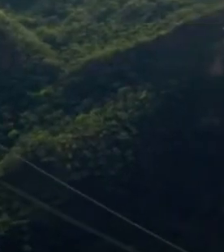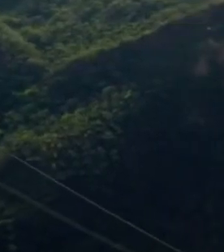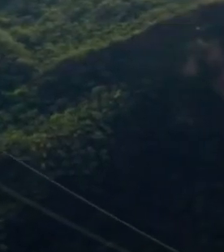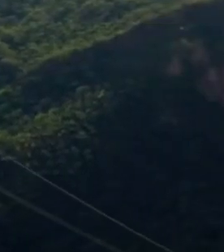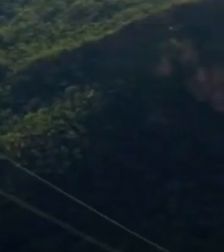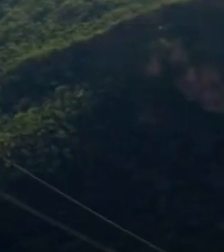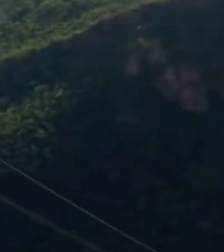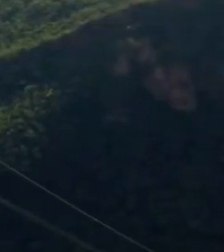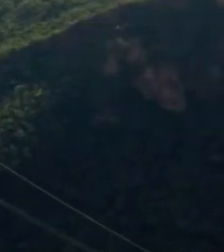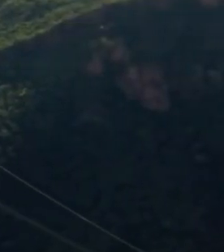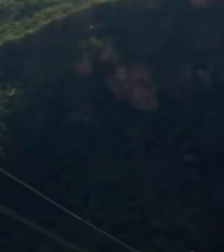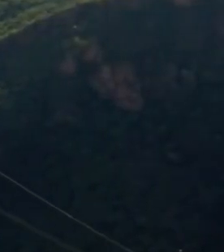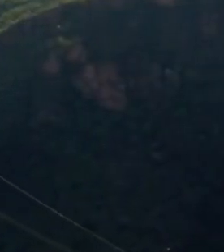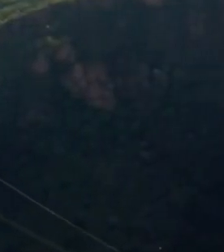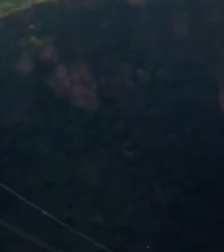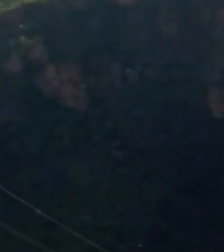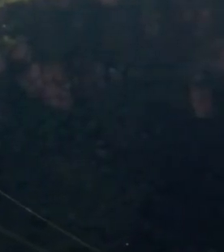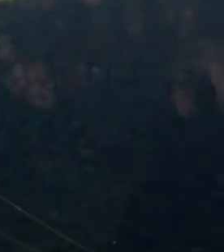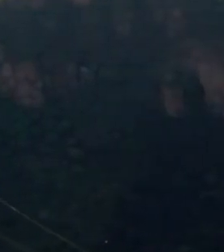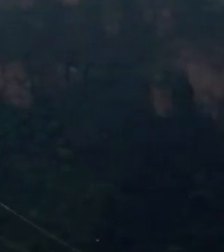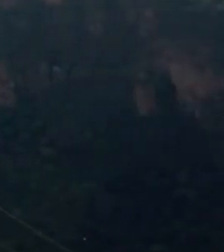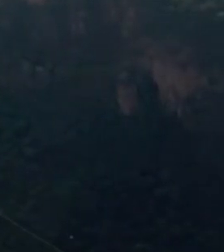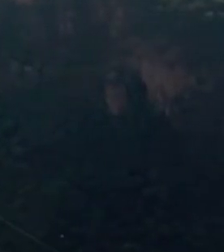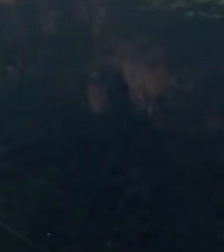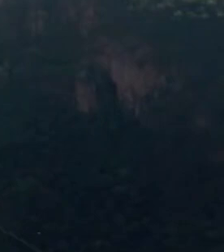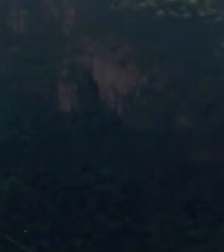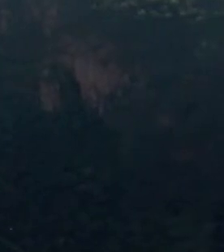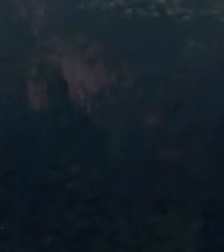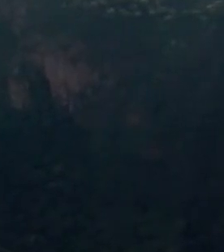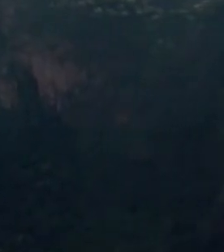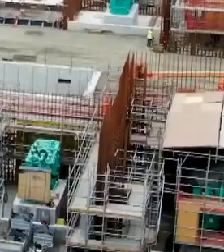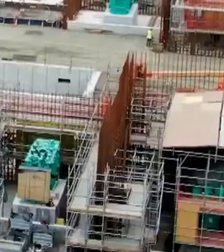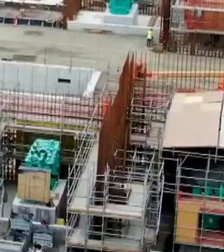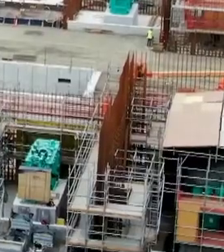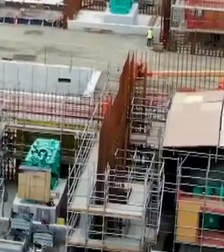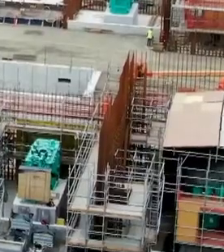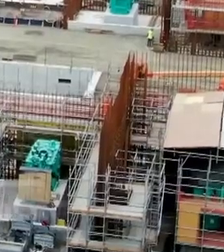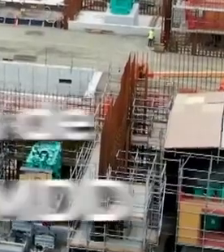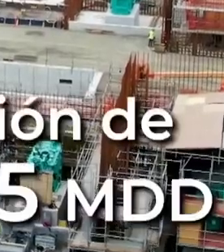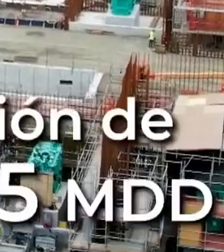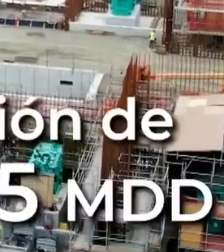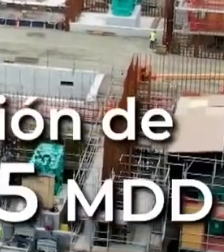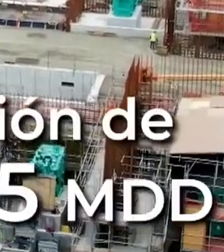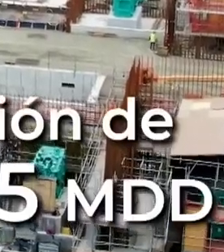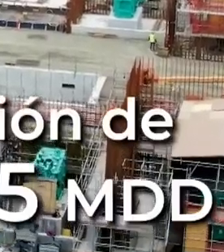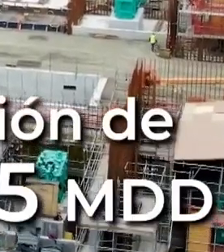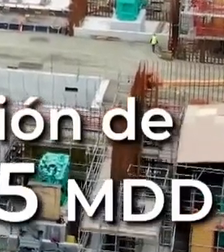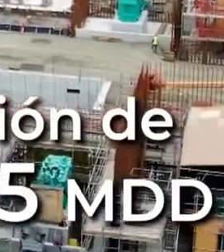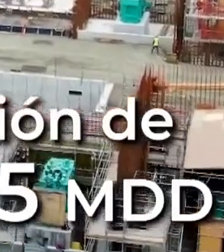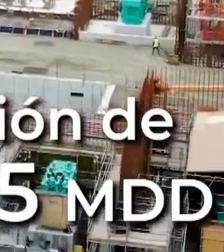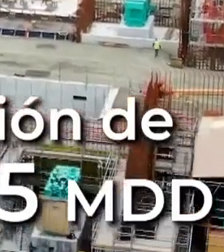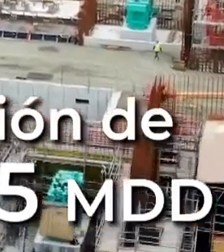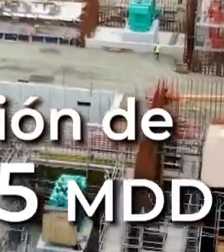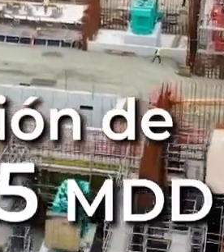brindando estabilidad al sistema eléctrico en zonas de alta intermitencia. Con una inversión de